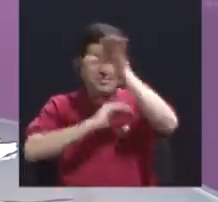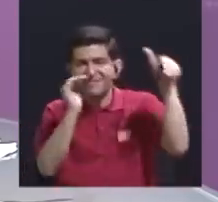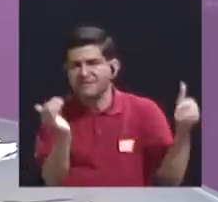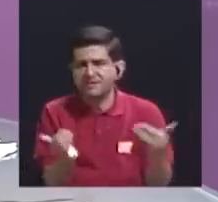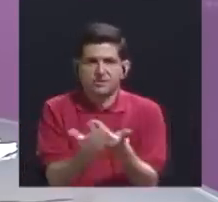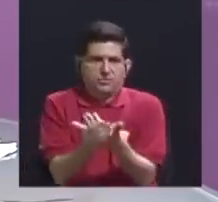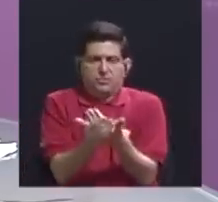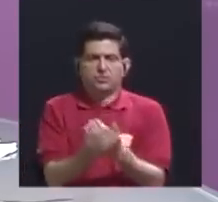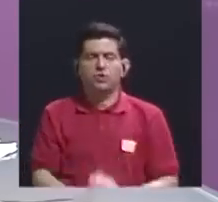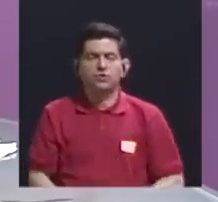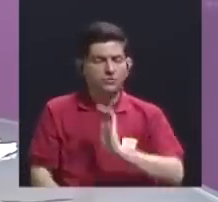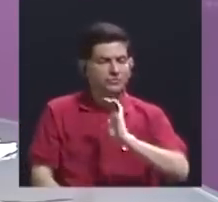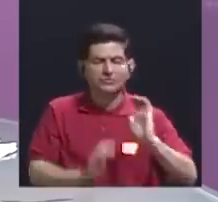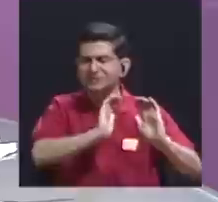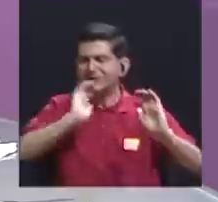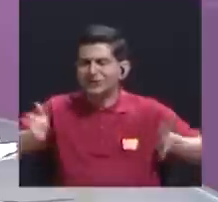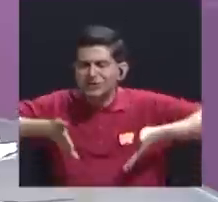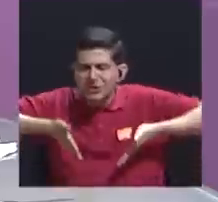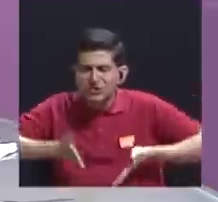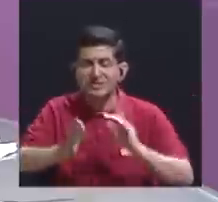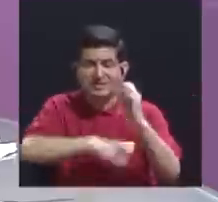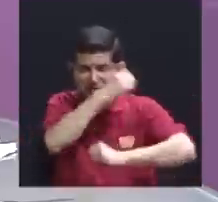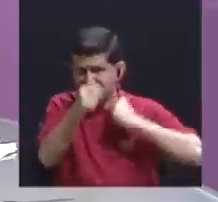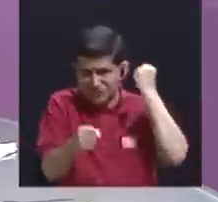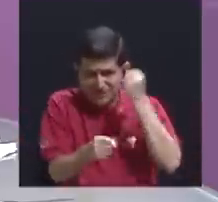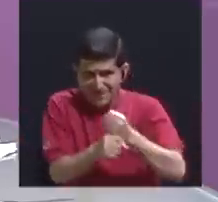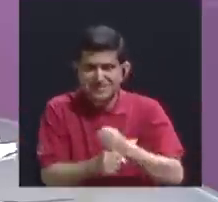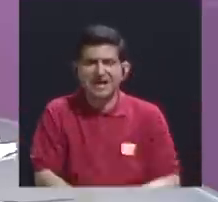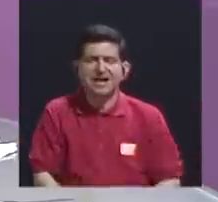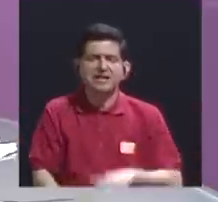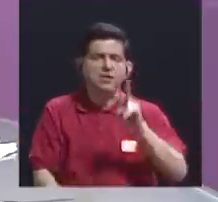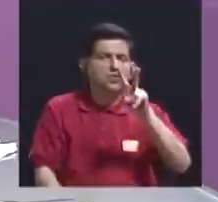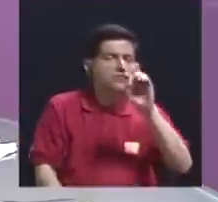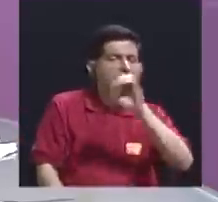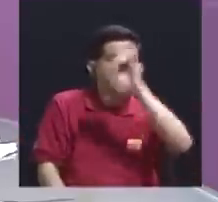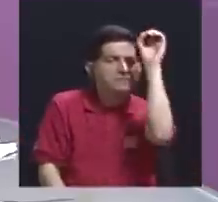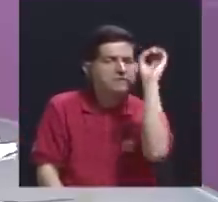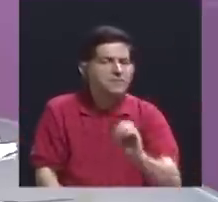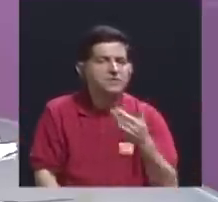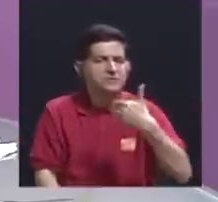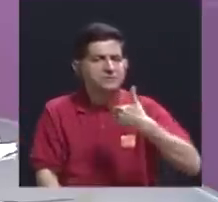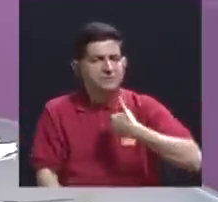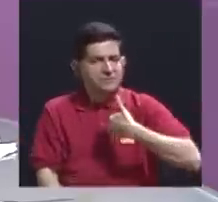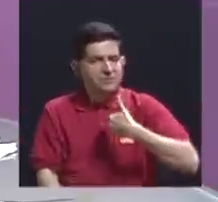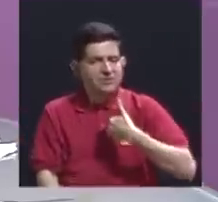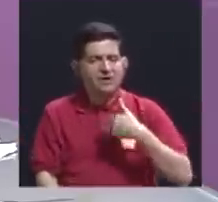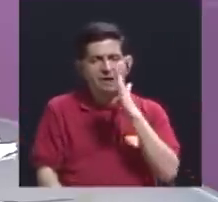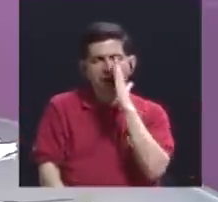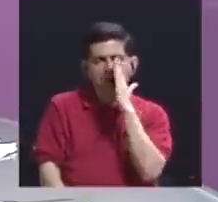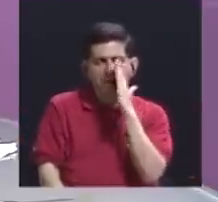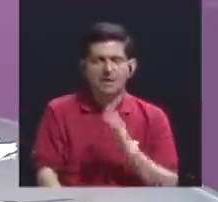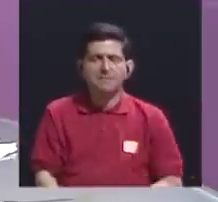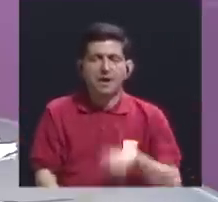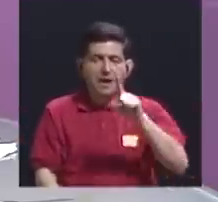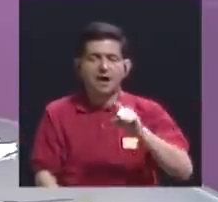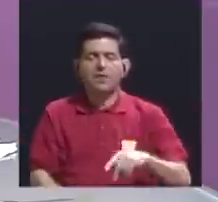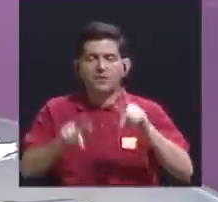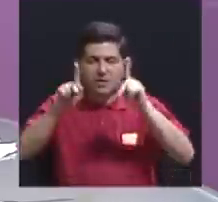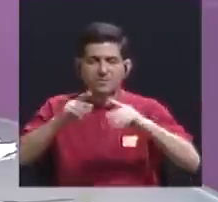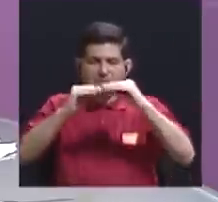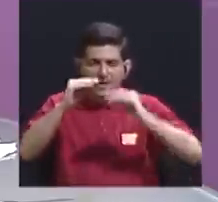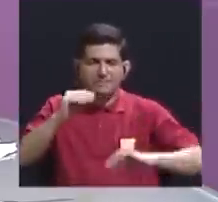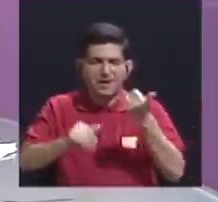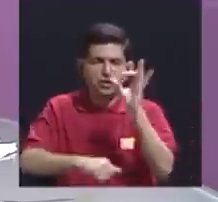de los niños nacidos en ese año un 20 por ciento tienen como madre a una niña menor de